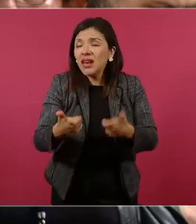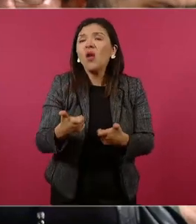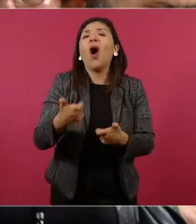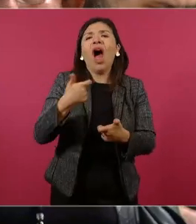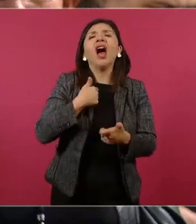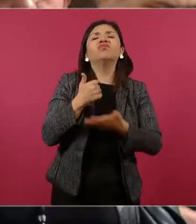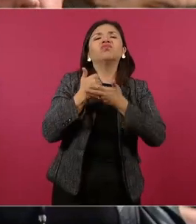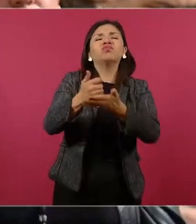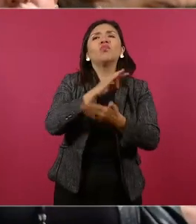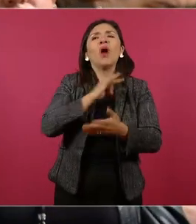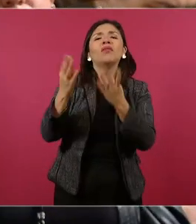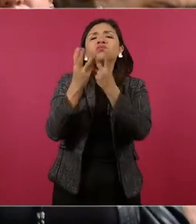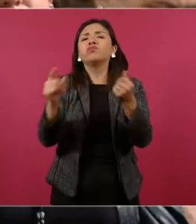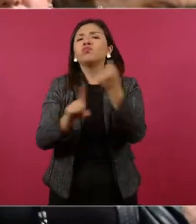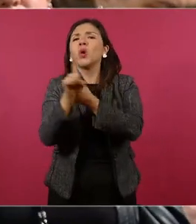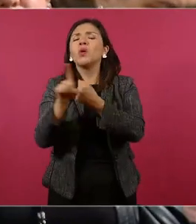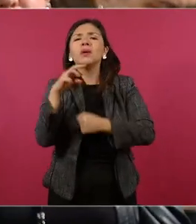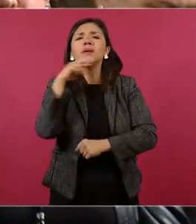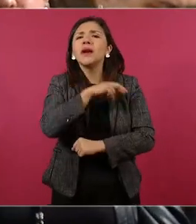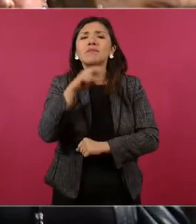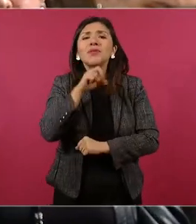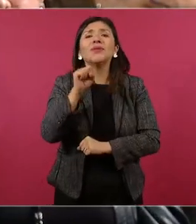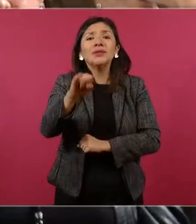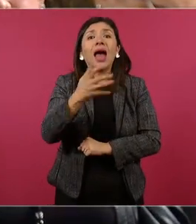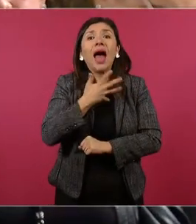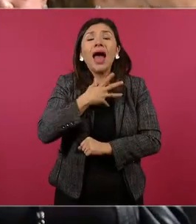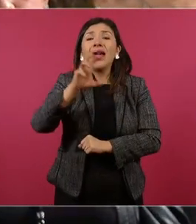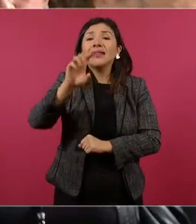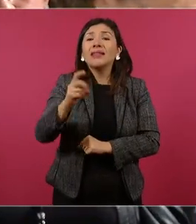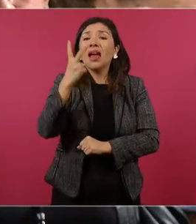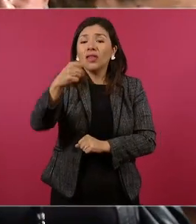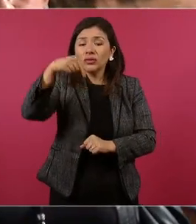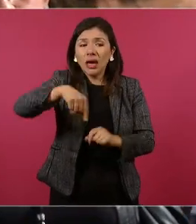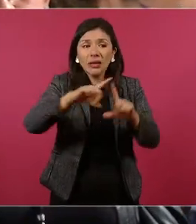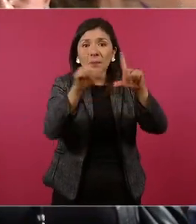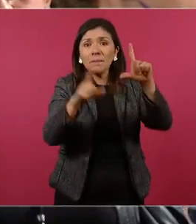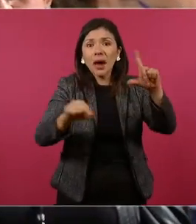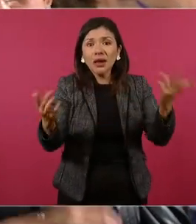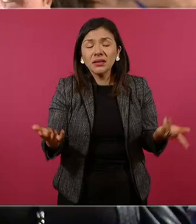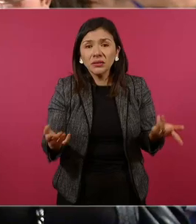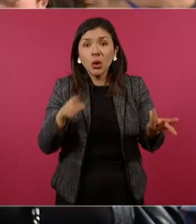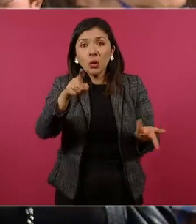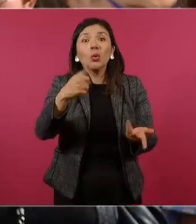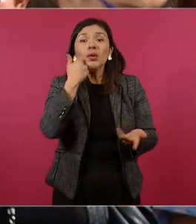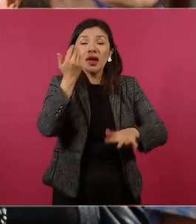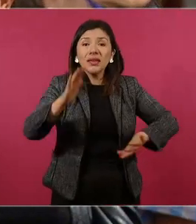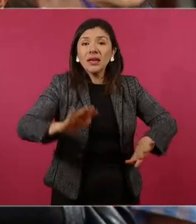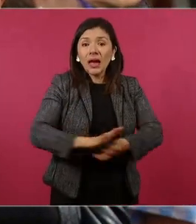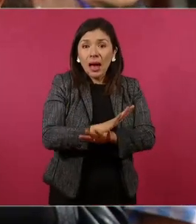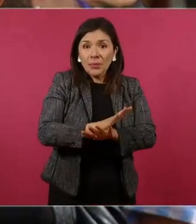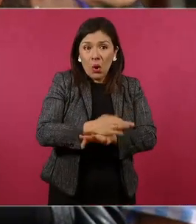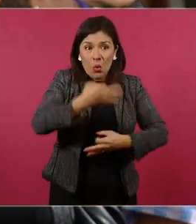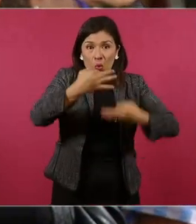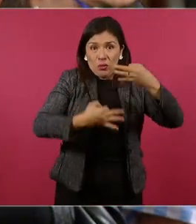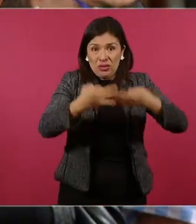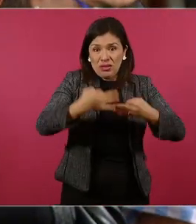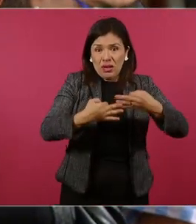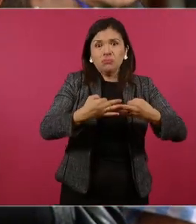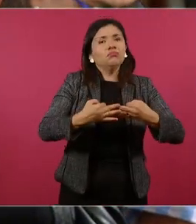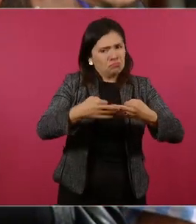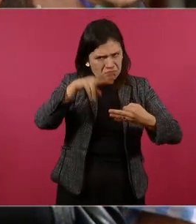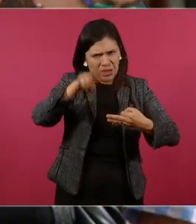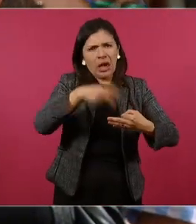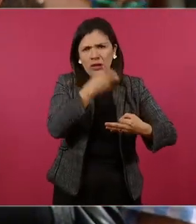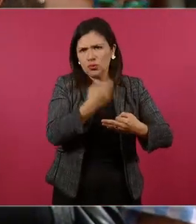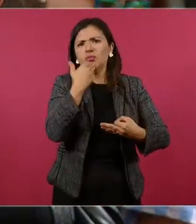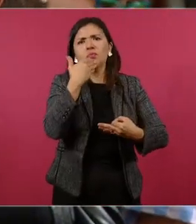que resuelve sus asuntos en las fiscalías son 32 en el país usted quiere reformar el poder judicial y me parece